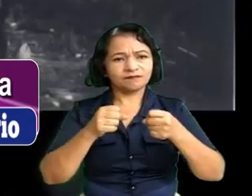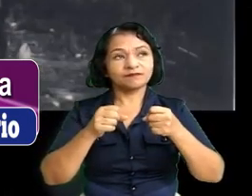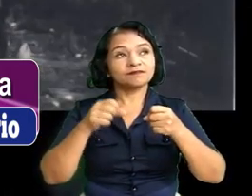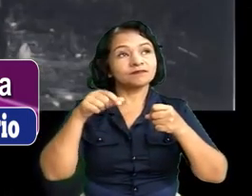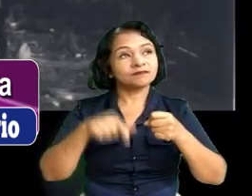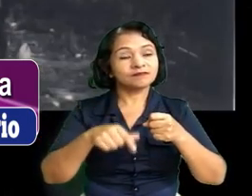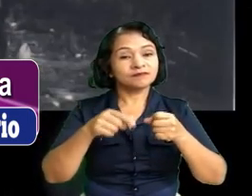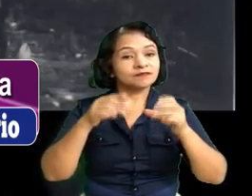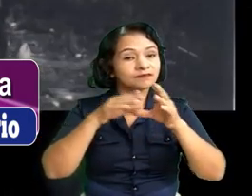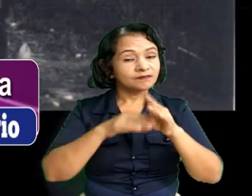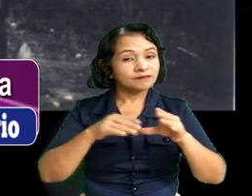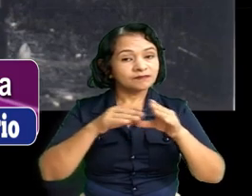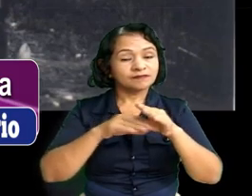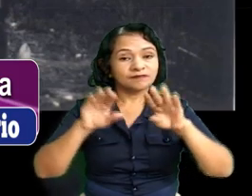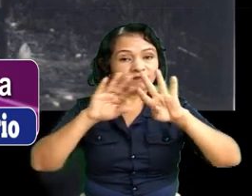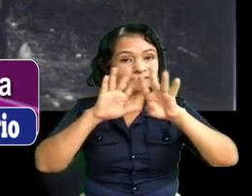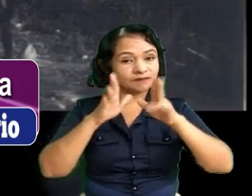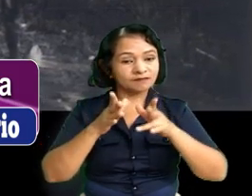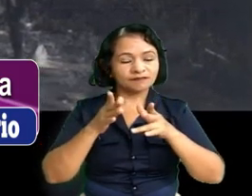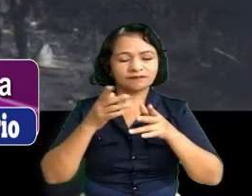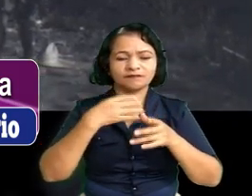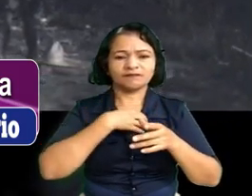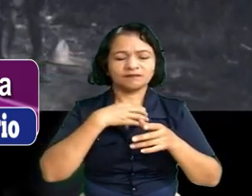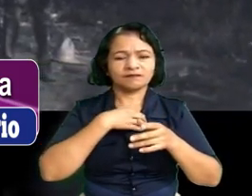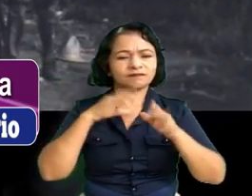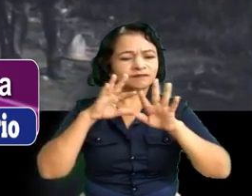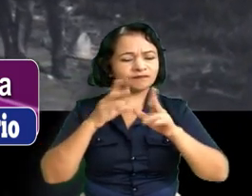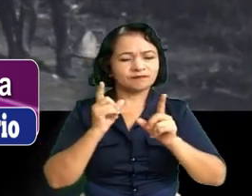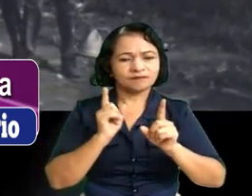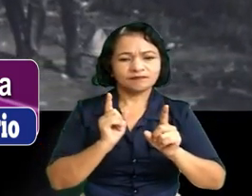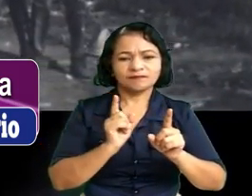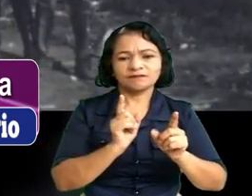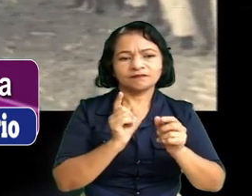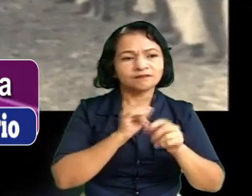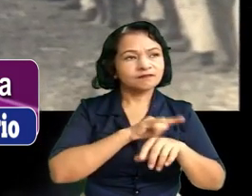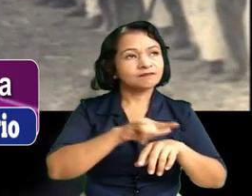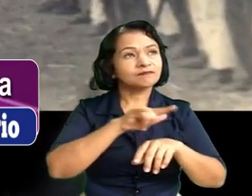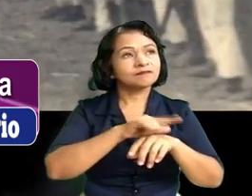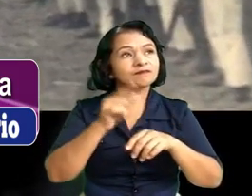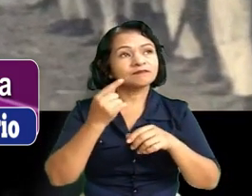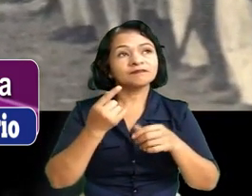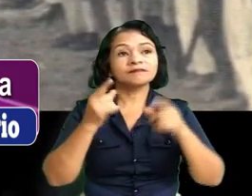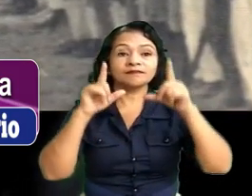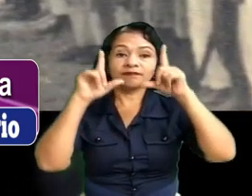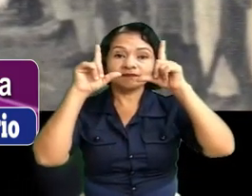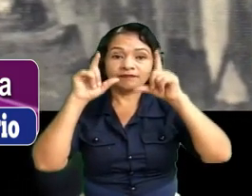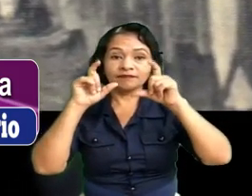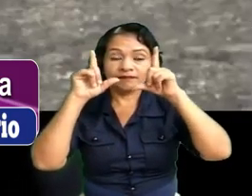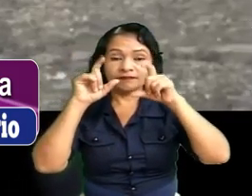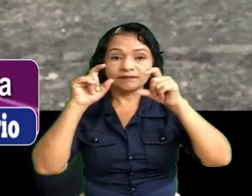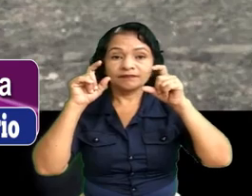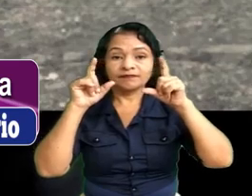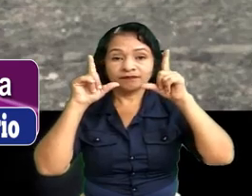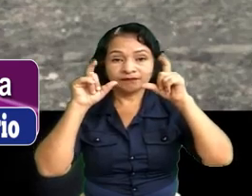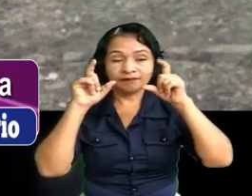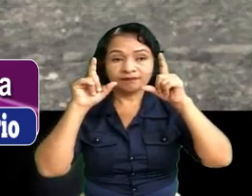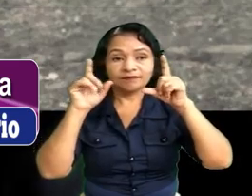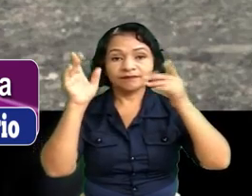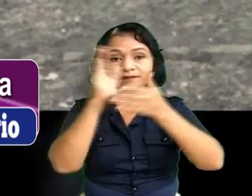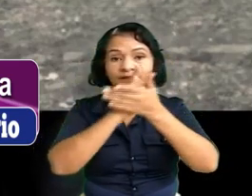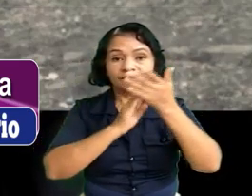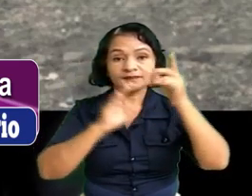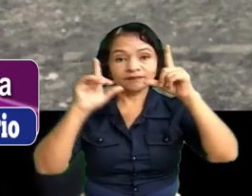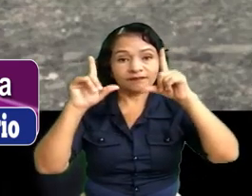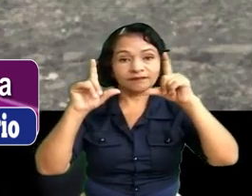la historia de Blanquita demuestra que ella los corrió de la misma manera. Porque esas fotografías que precisamente están en pantalla, algunas de ellas son